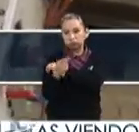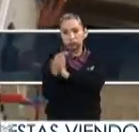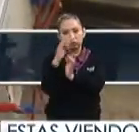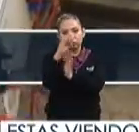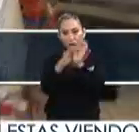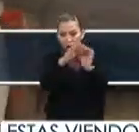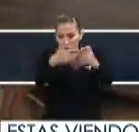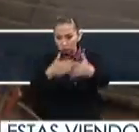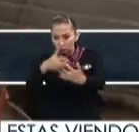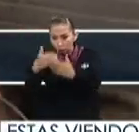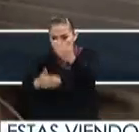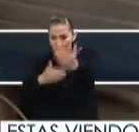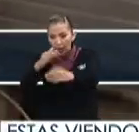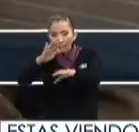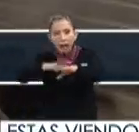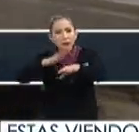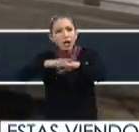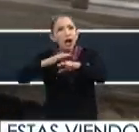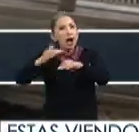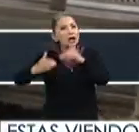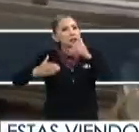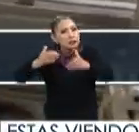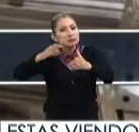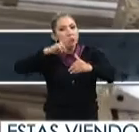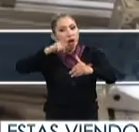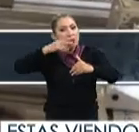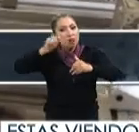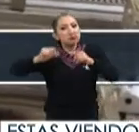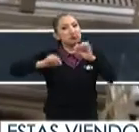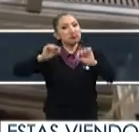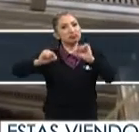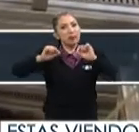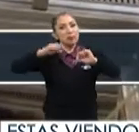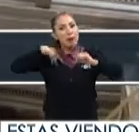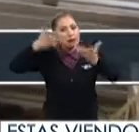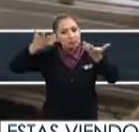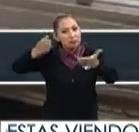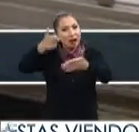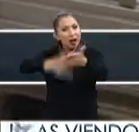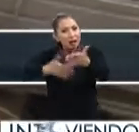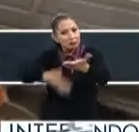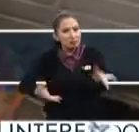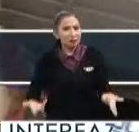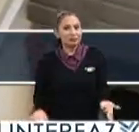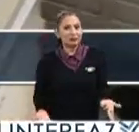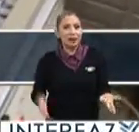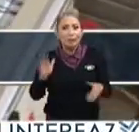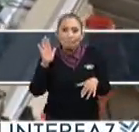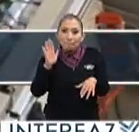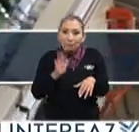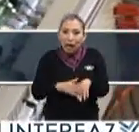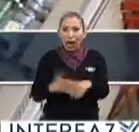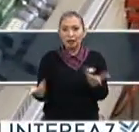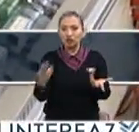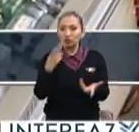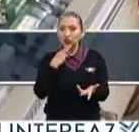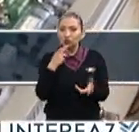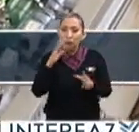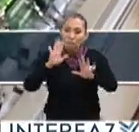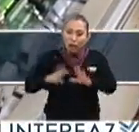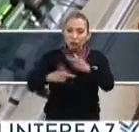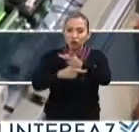todos esos procesos, haciéndolos cada vez más eficientes, más rentables, ¿verdad? Más útiles,